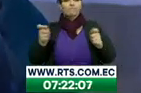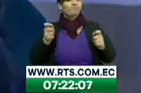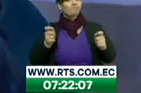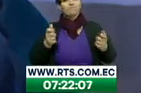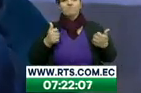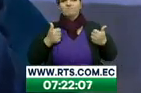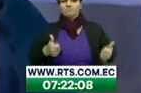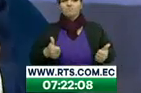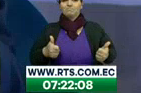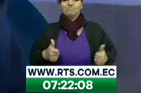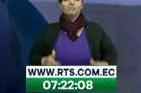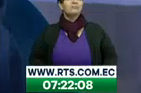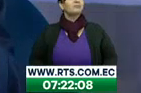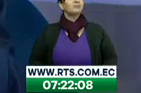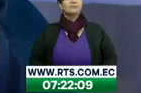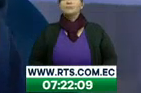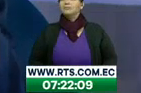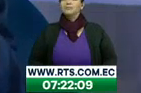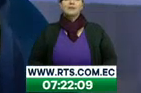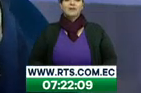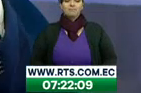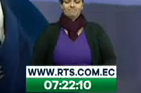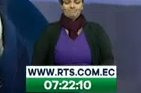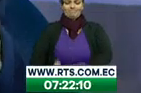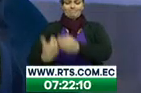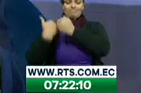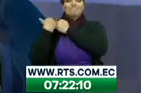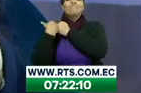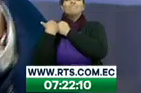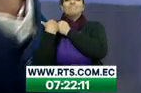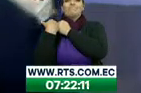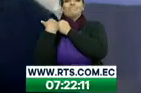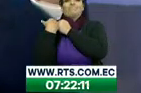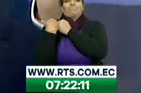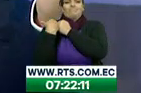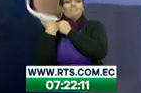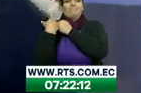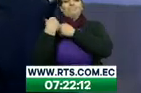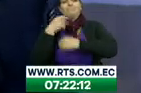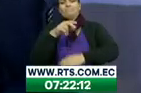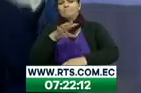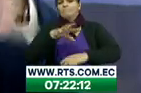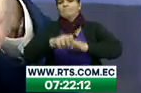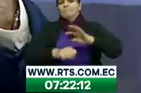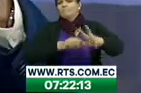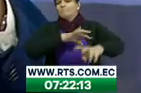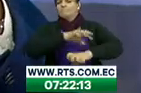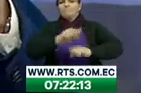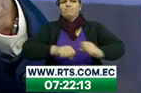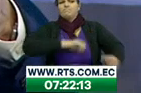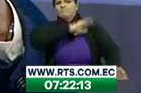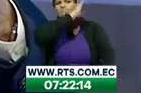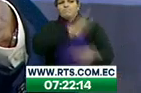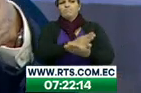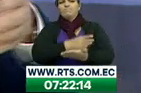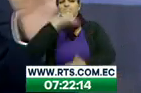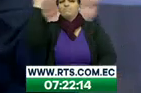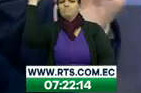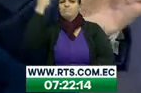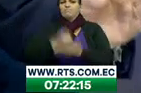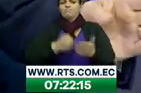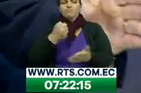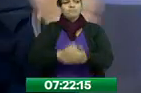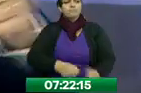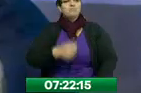sus manos la responsabilidad de la lucha contra la inseguridad y coordine con Fuerzas Armadas y con Policía